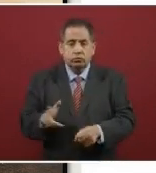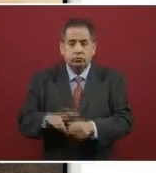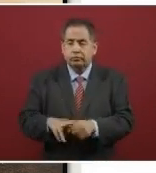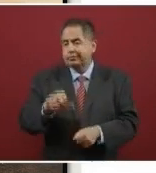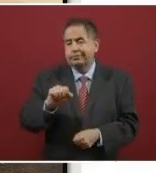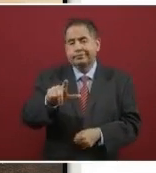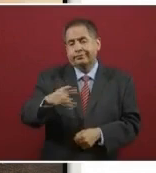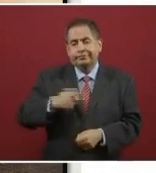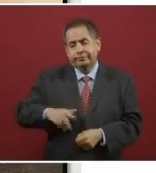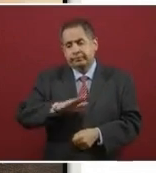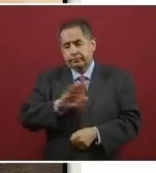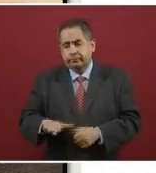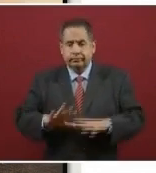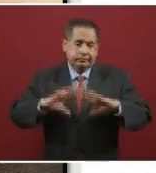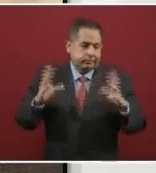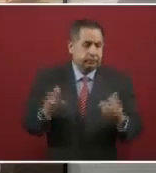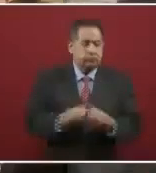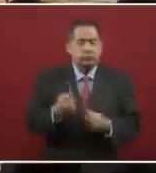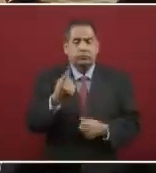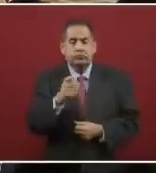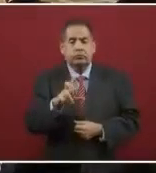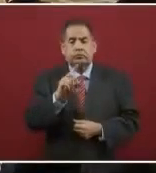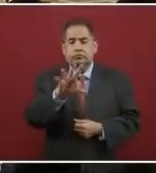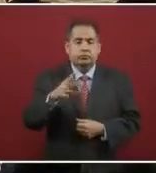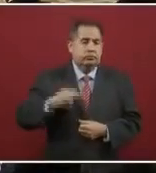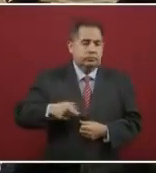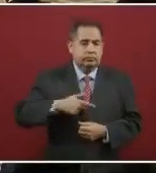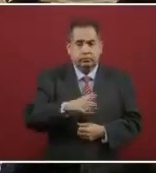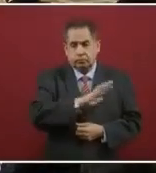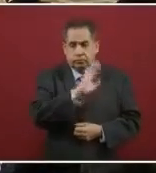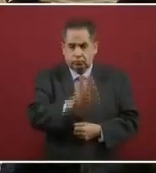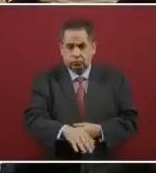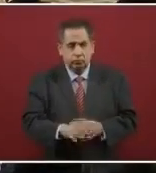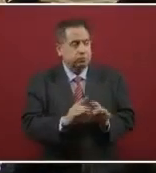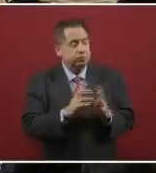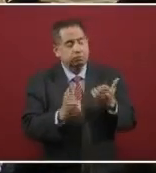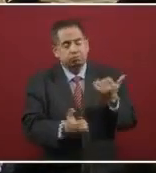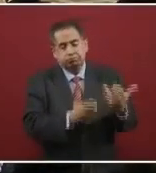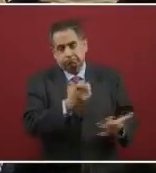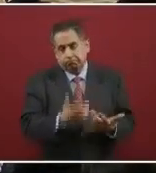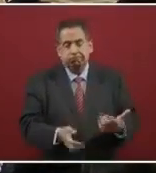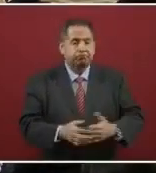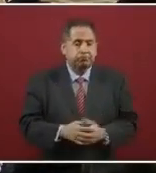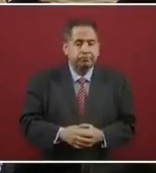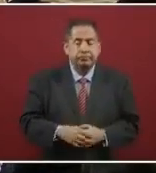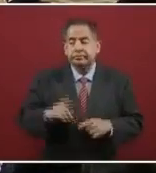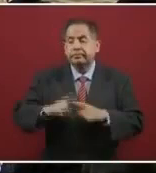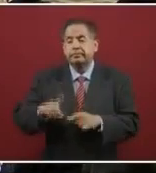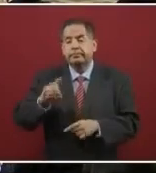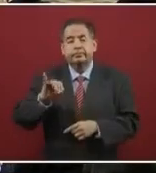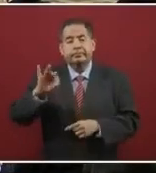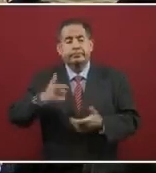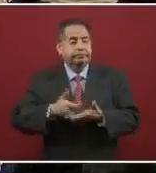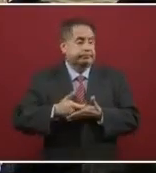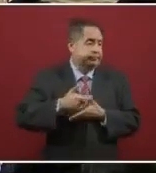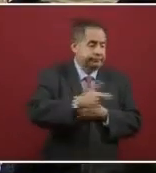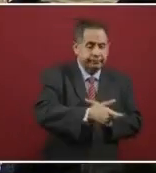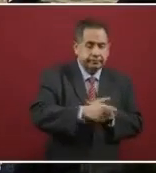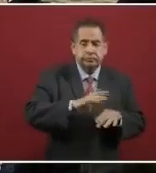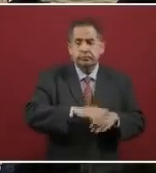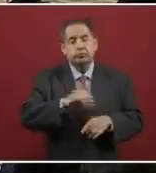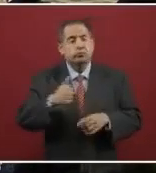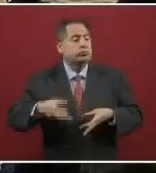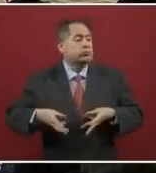un total de 135 víctimas. Tenemos ahí al lado la relación de apoyos funerarios que pagó el DIF nacional, ya que los demás